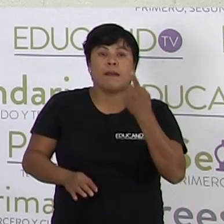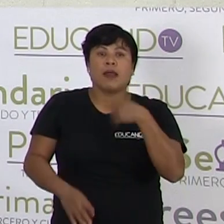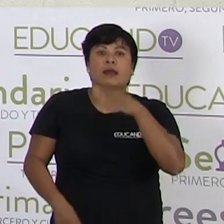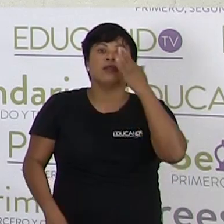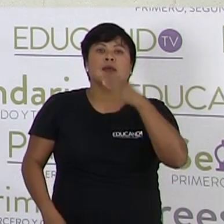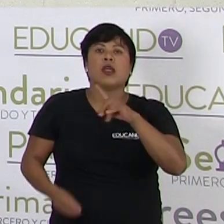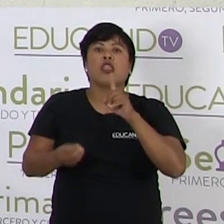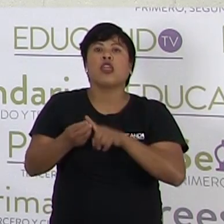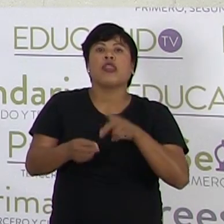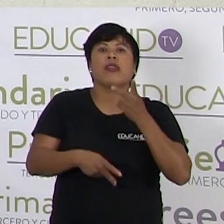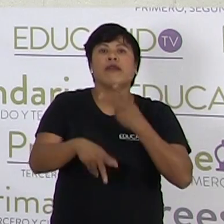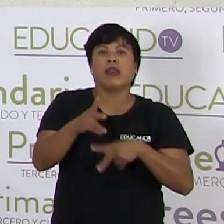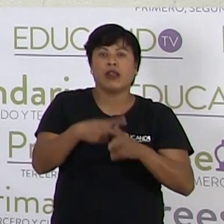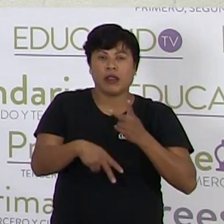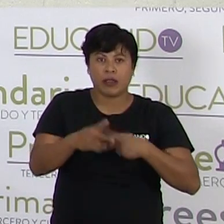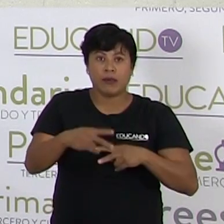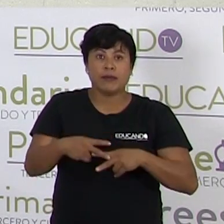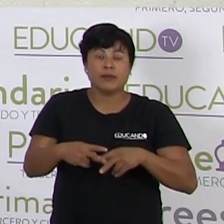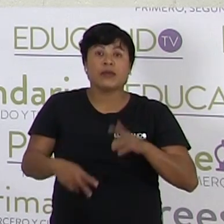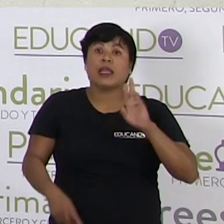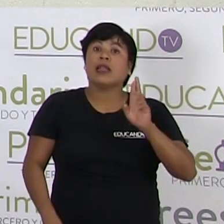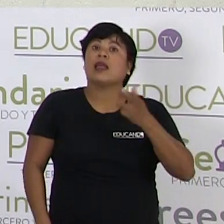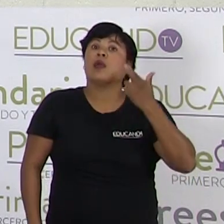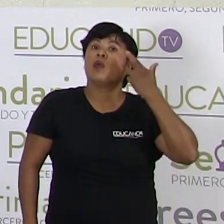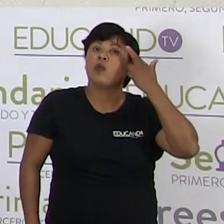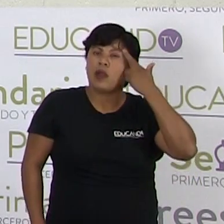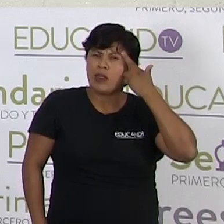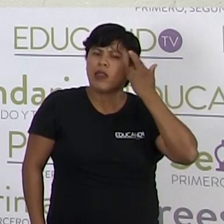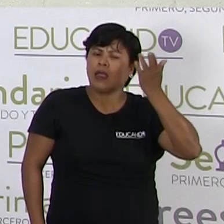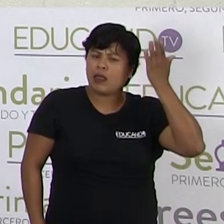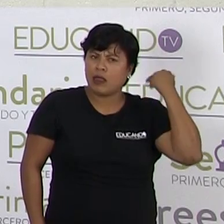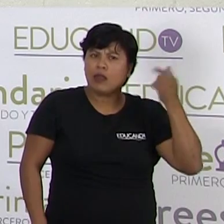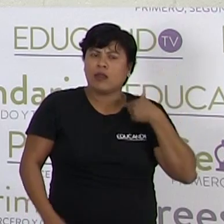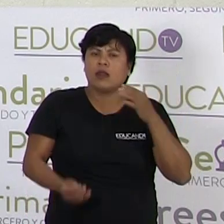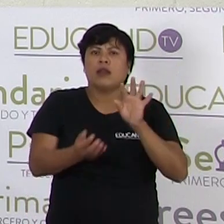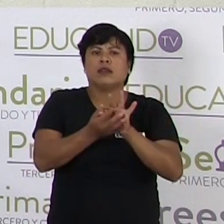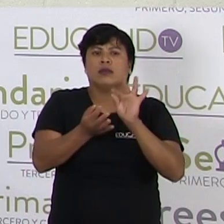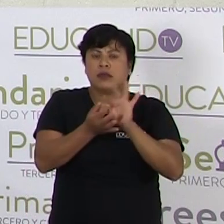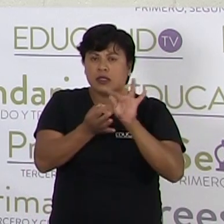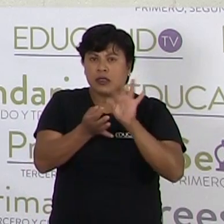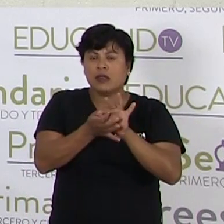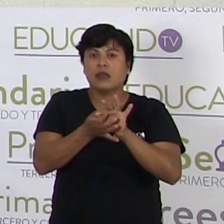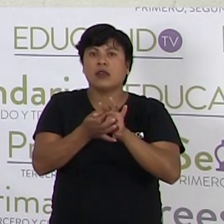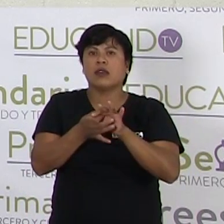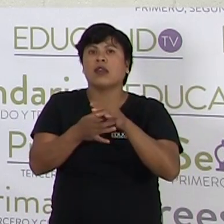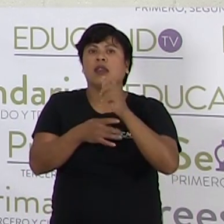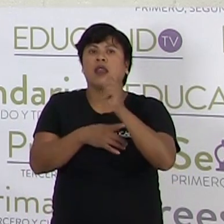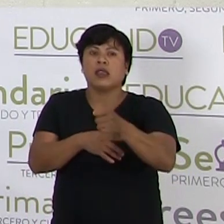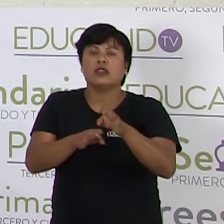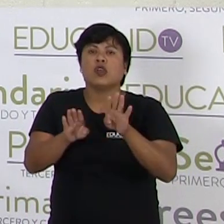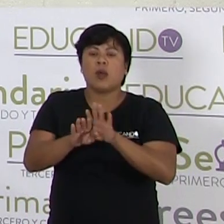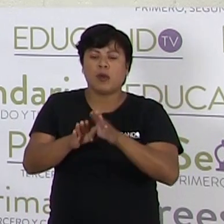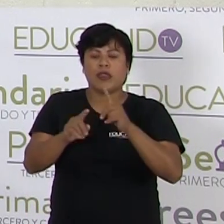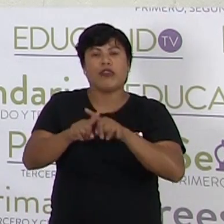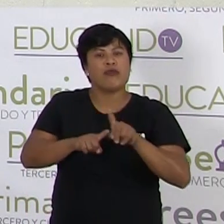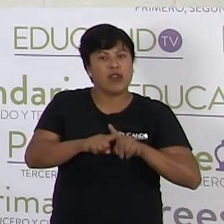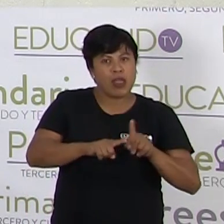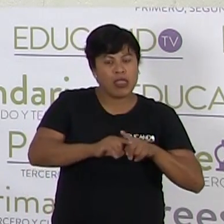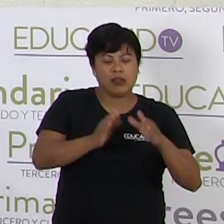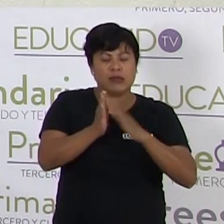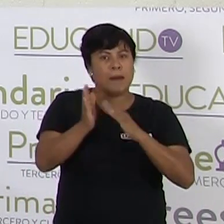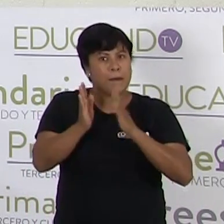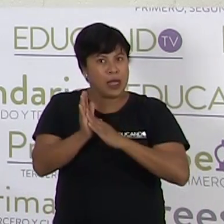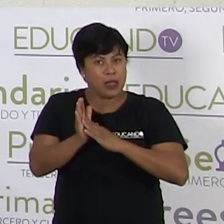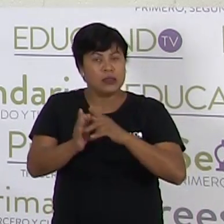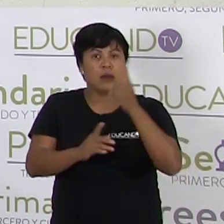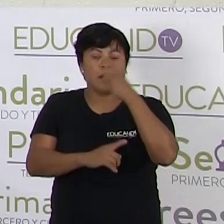de dónde venimos. ¿Recuerdan que les expliqué los tipos de documentos que nos